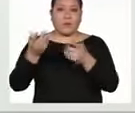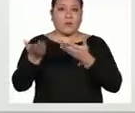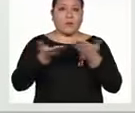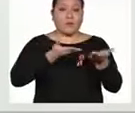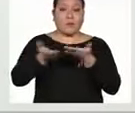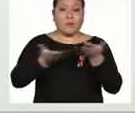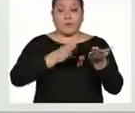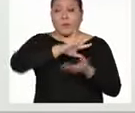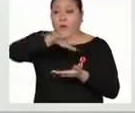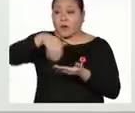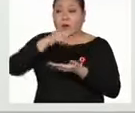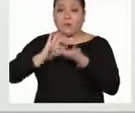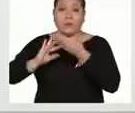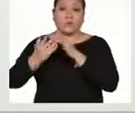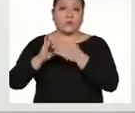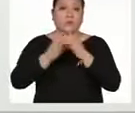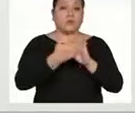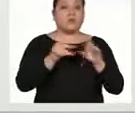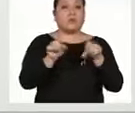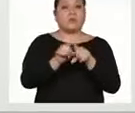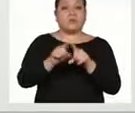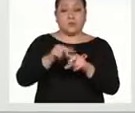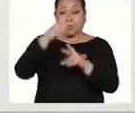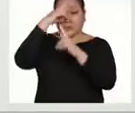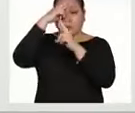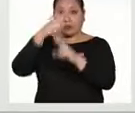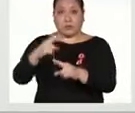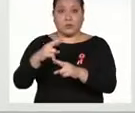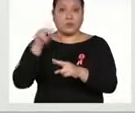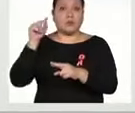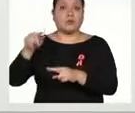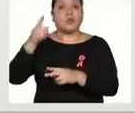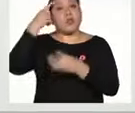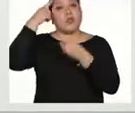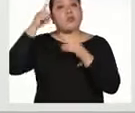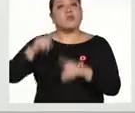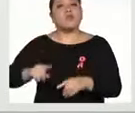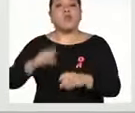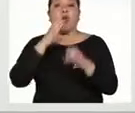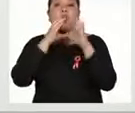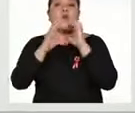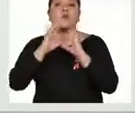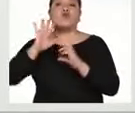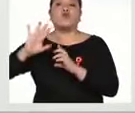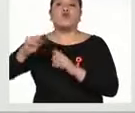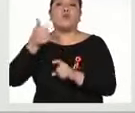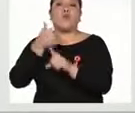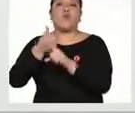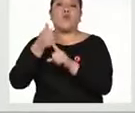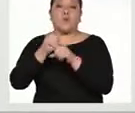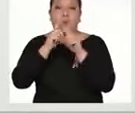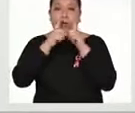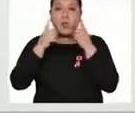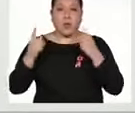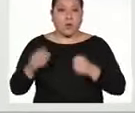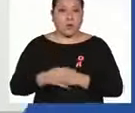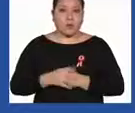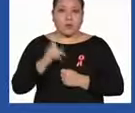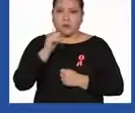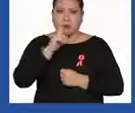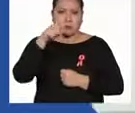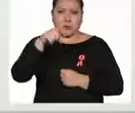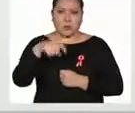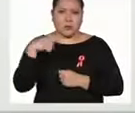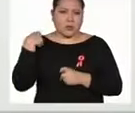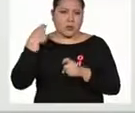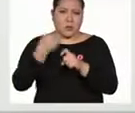población y además respetar su decisión de comunicarse en su lengua materna, no necesariamente en